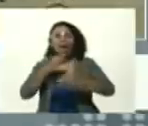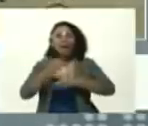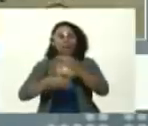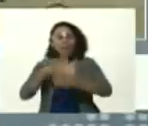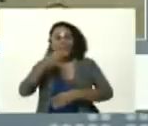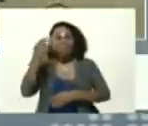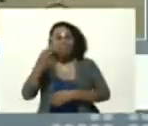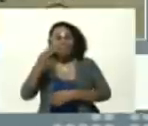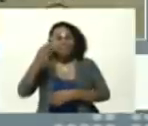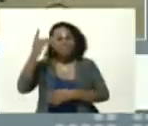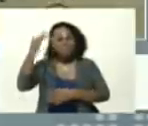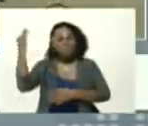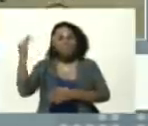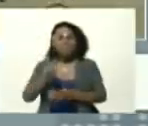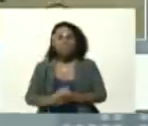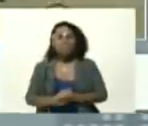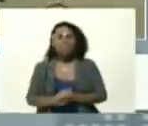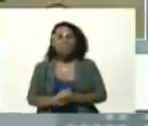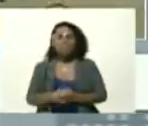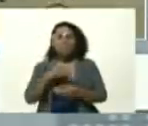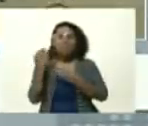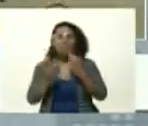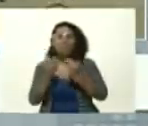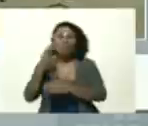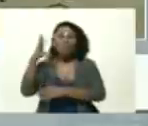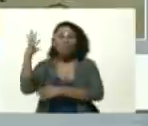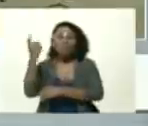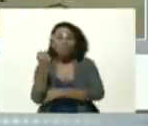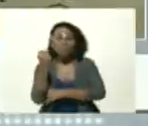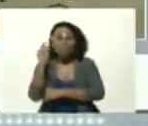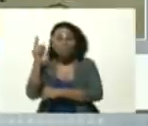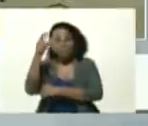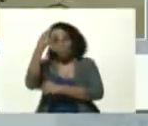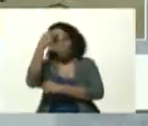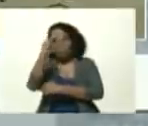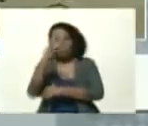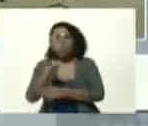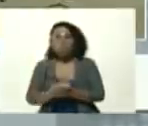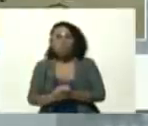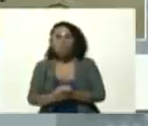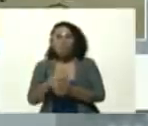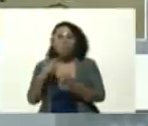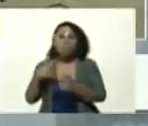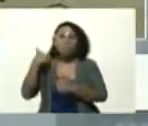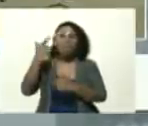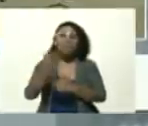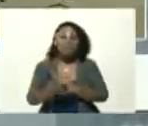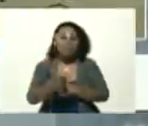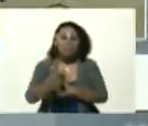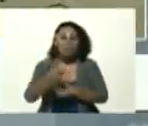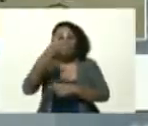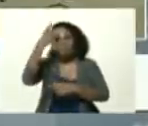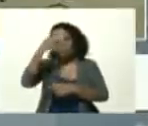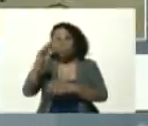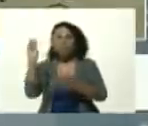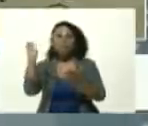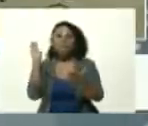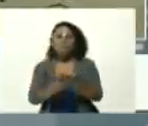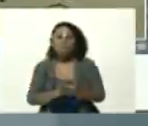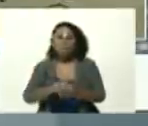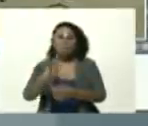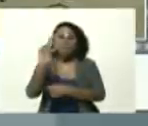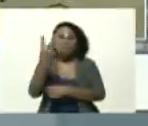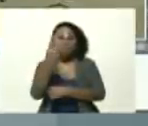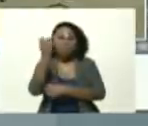realidad su sueño, así como hemos logrado en México. Mañana en México se instala la